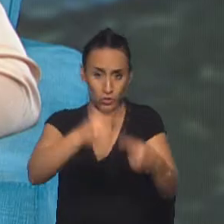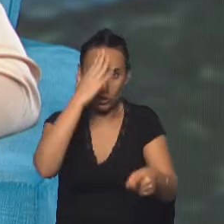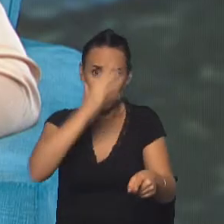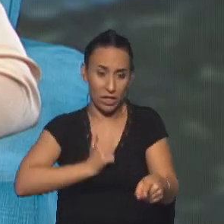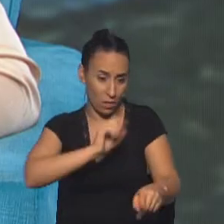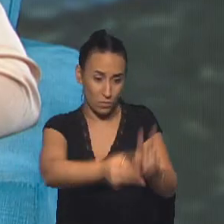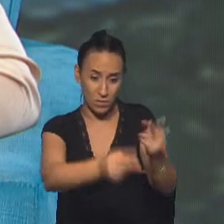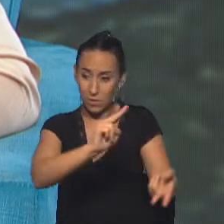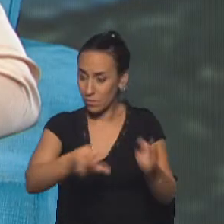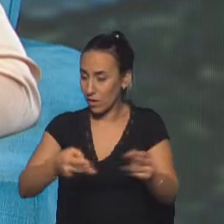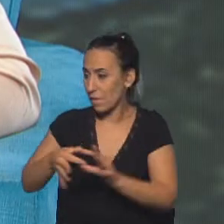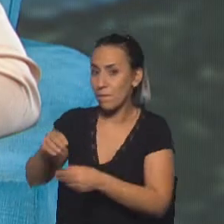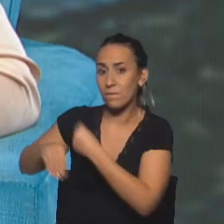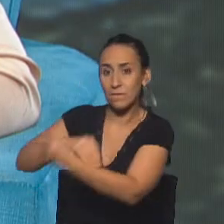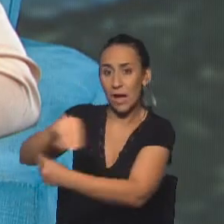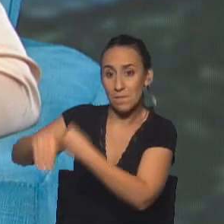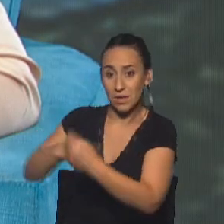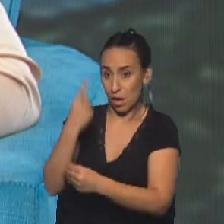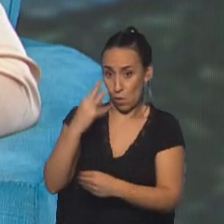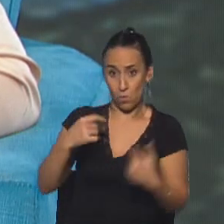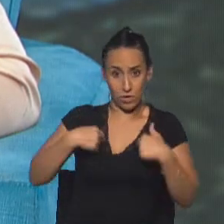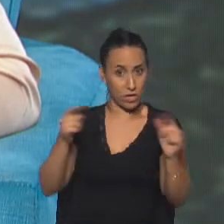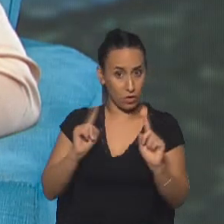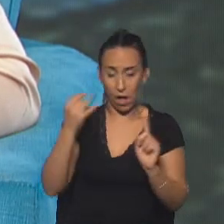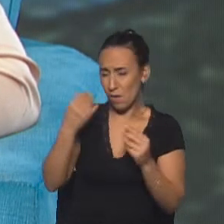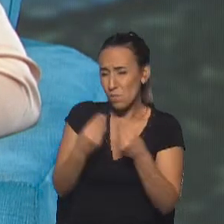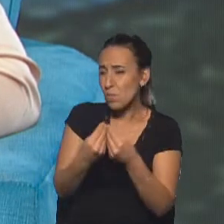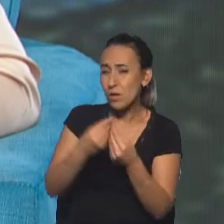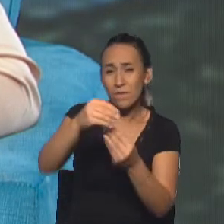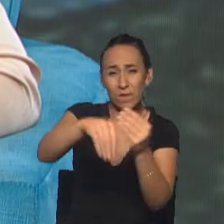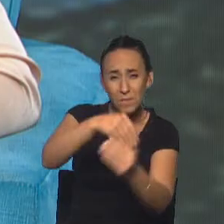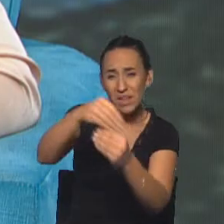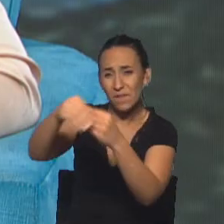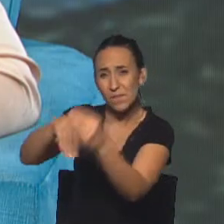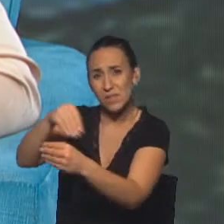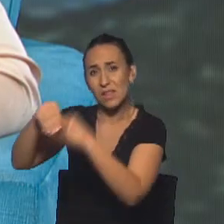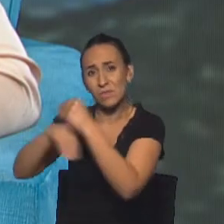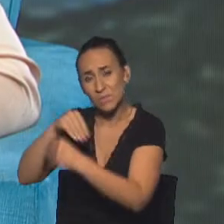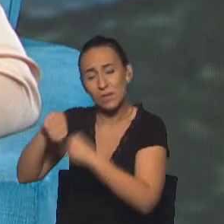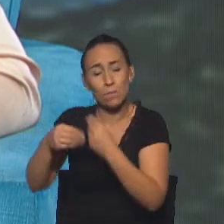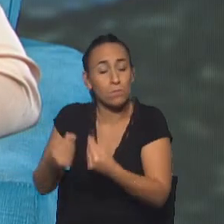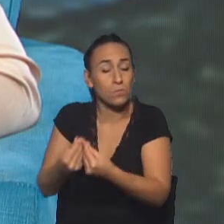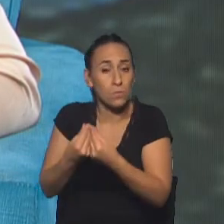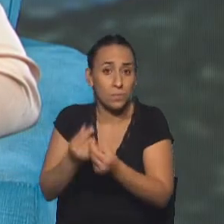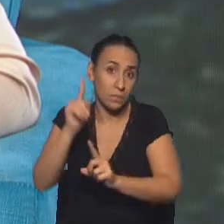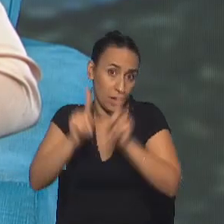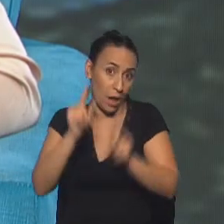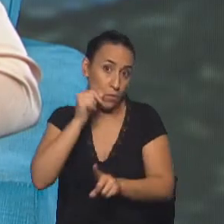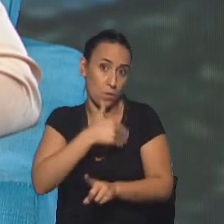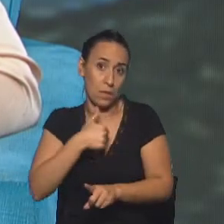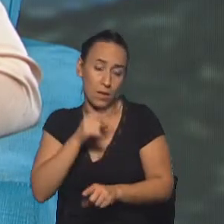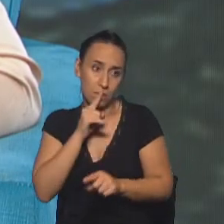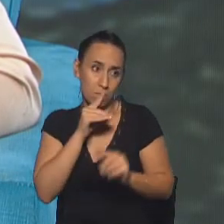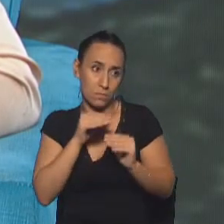La familia no es la única historia, sino que muchas familias atraviesan padres en silencio, Padres en